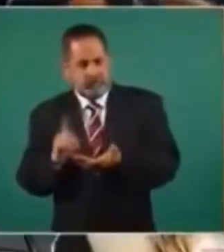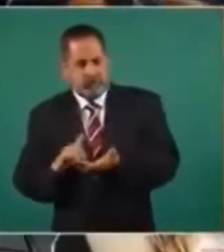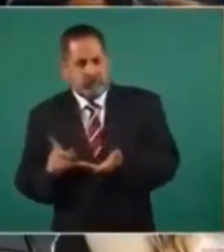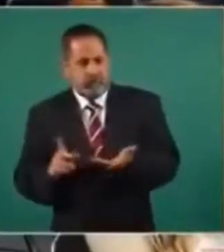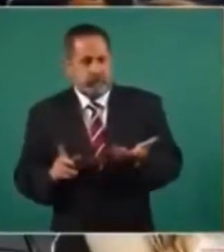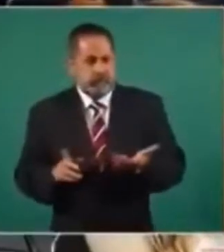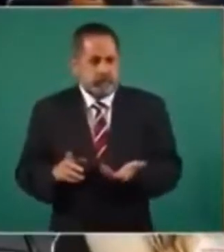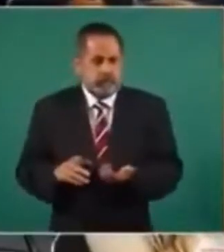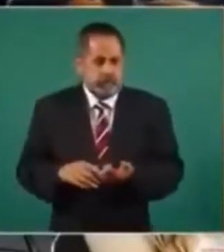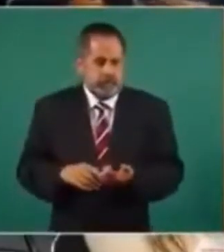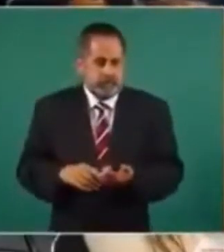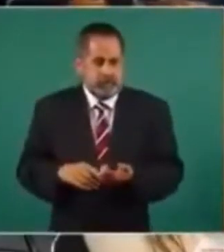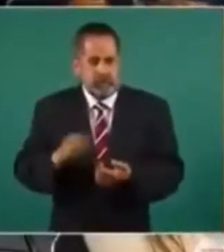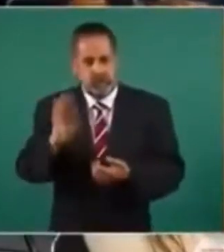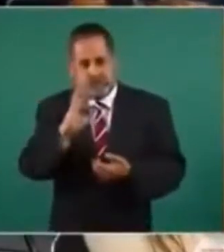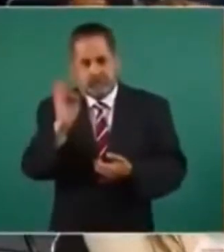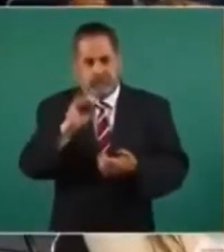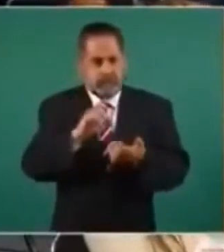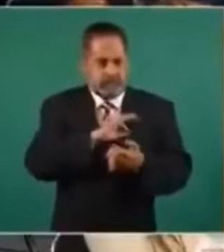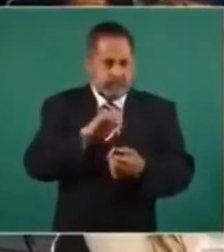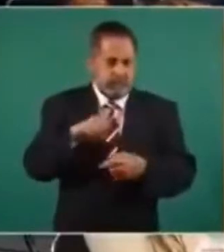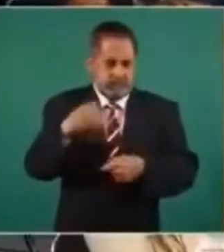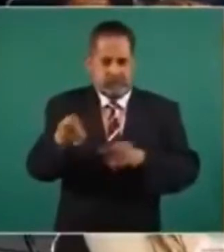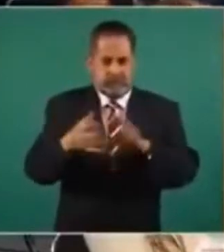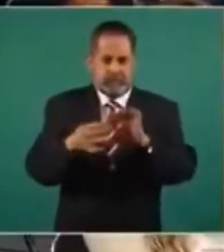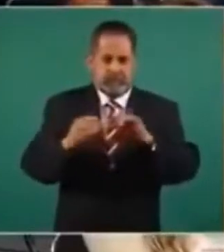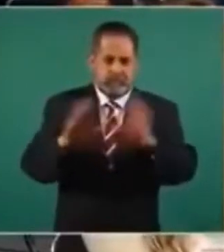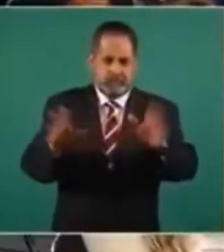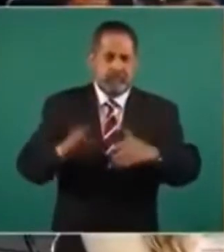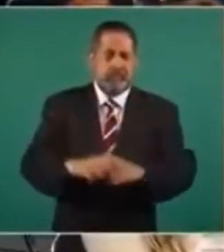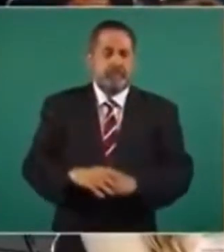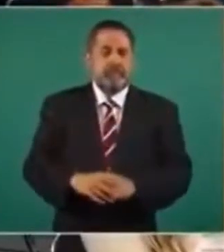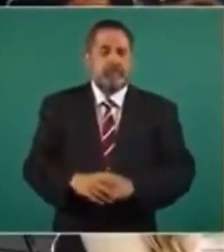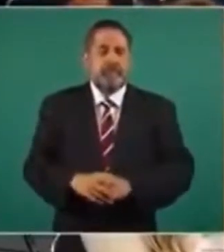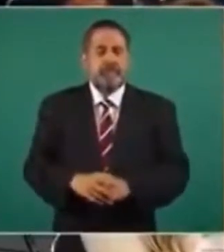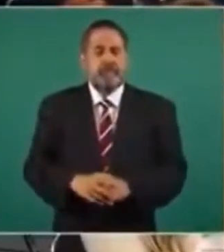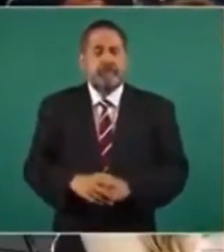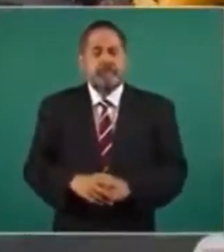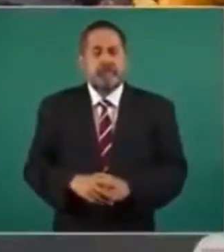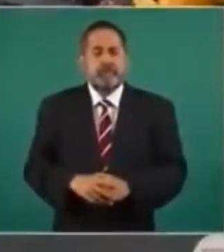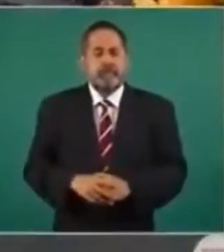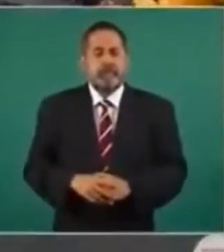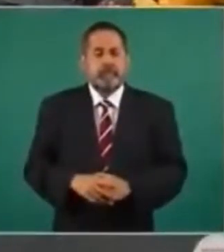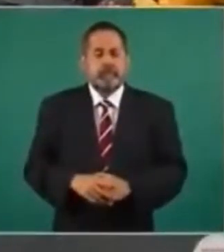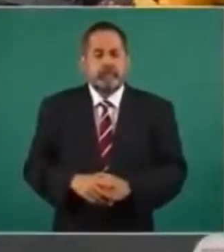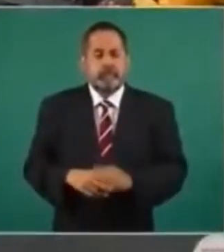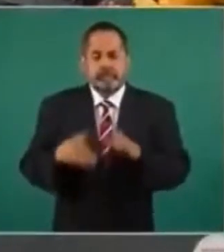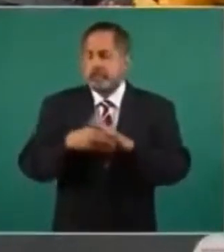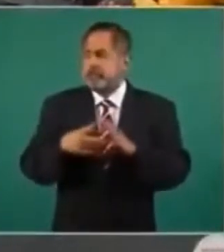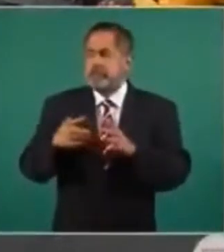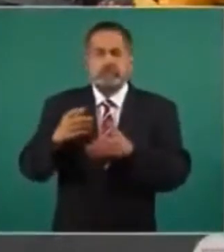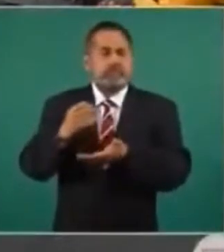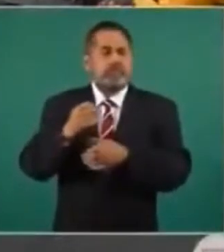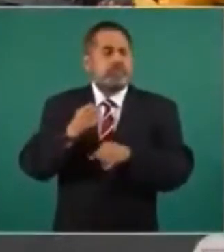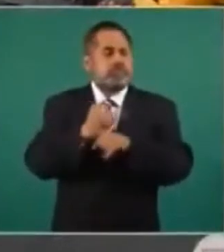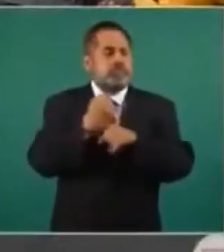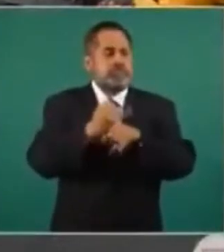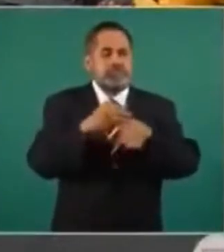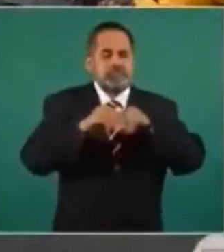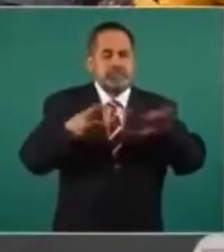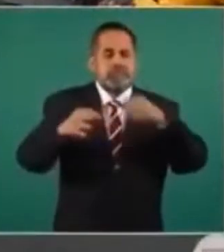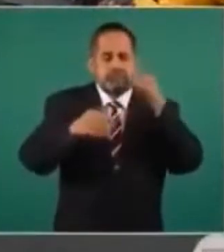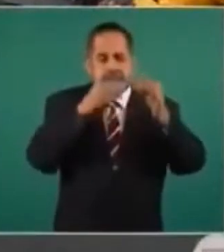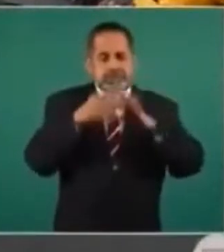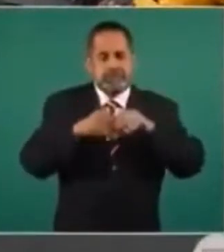Pero sí podrían aclarar esta. Sí. Porque sí ha salido en varios medios.